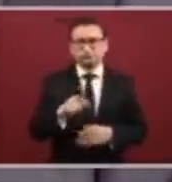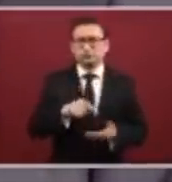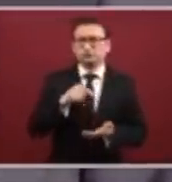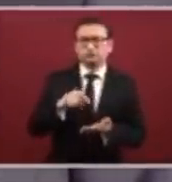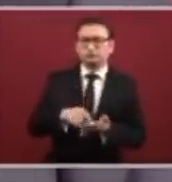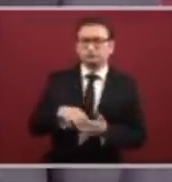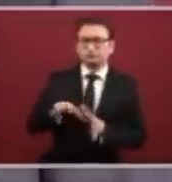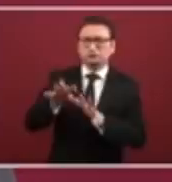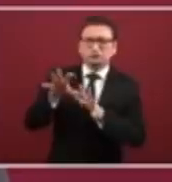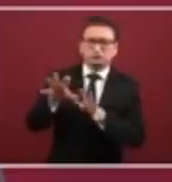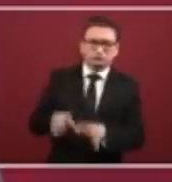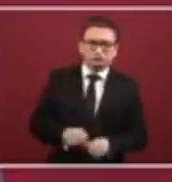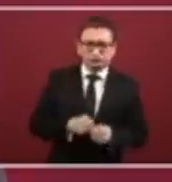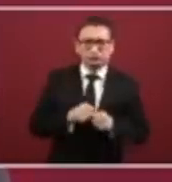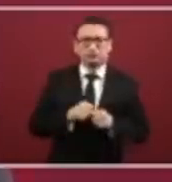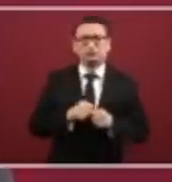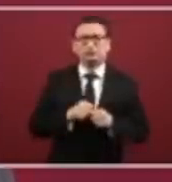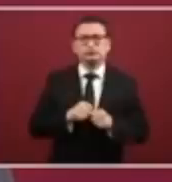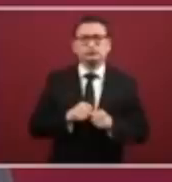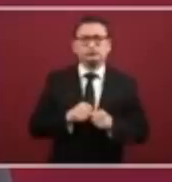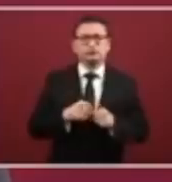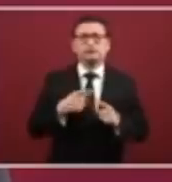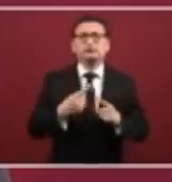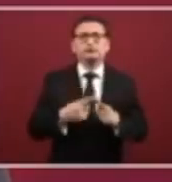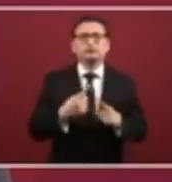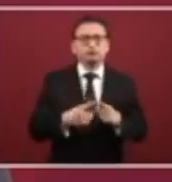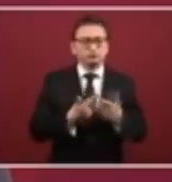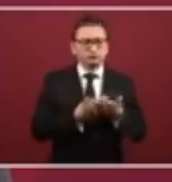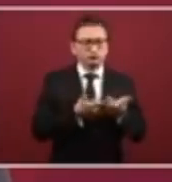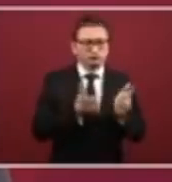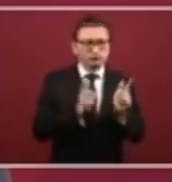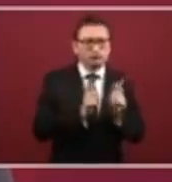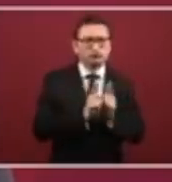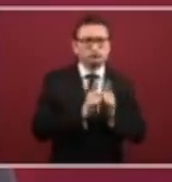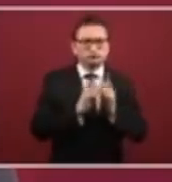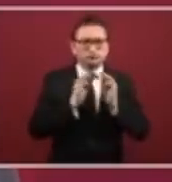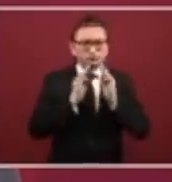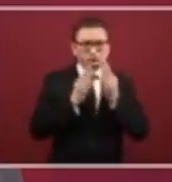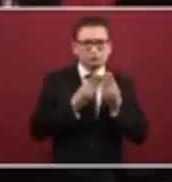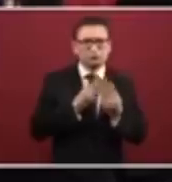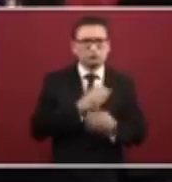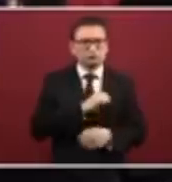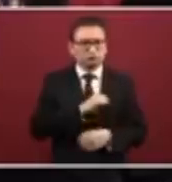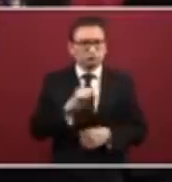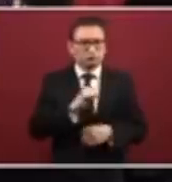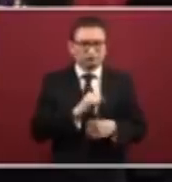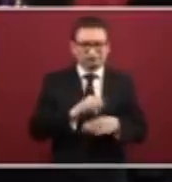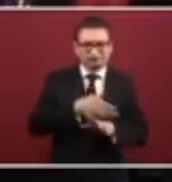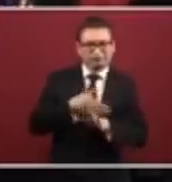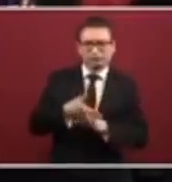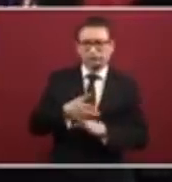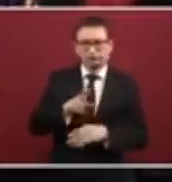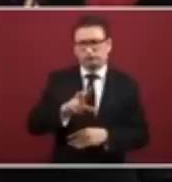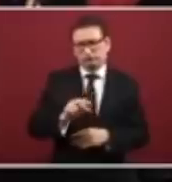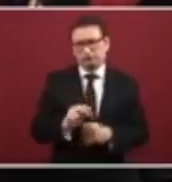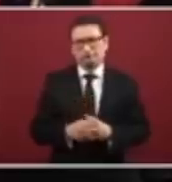atrapen las bandas de delincuentes y